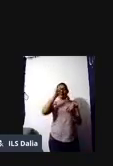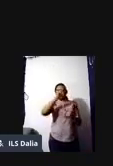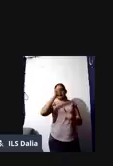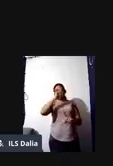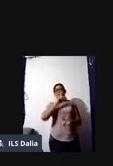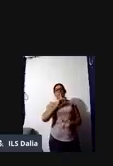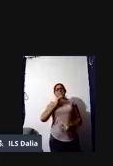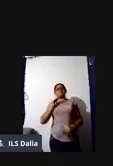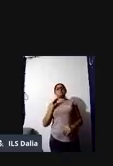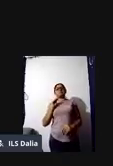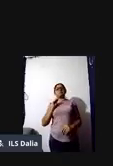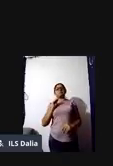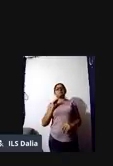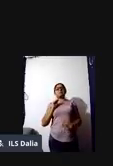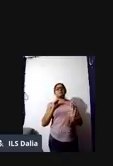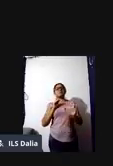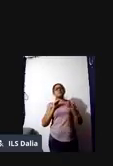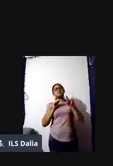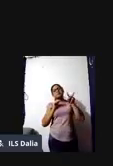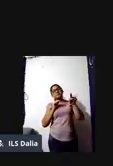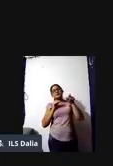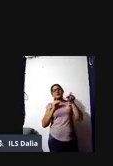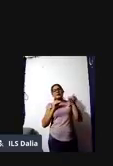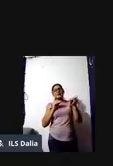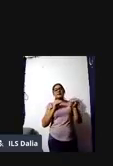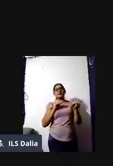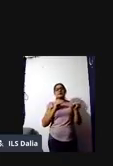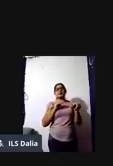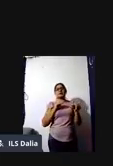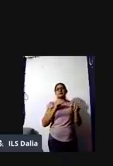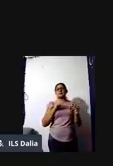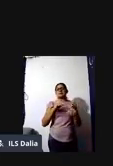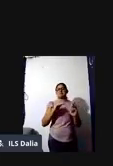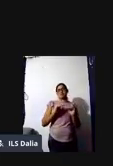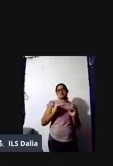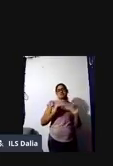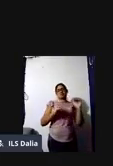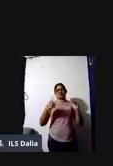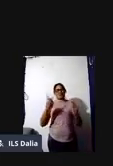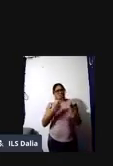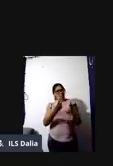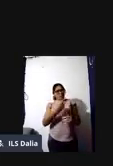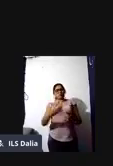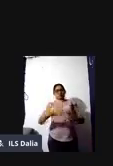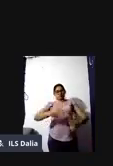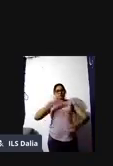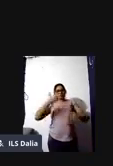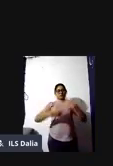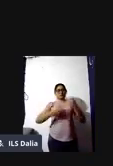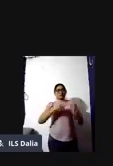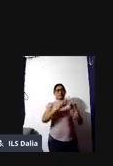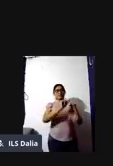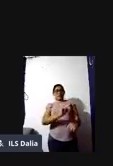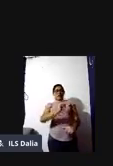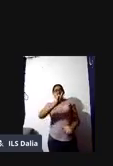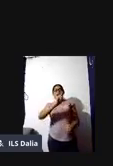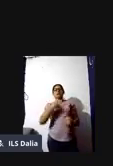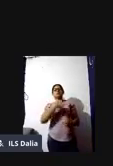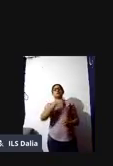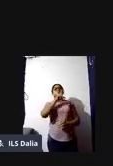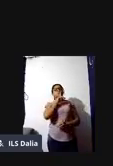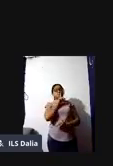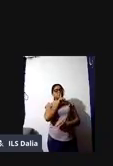y asume que la otra persona tiene un nivel superior de irritabilidad y que tiene emociones